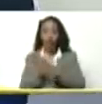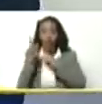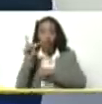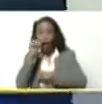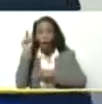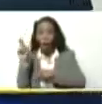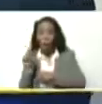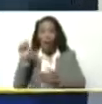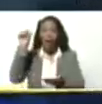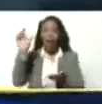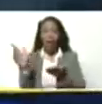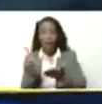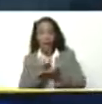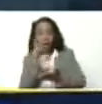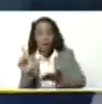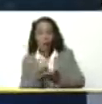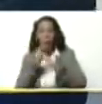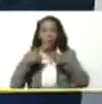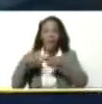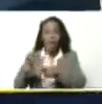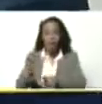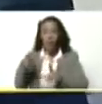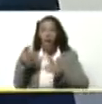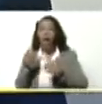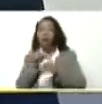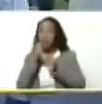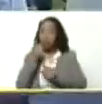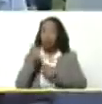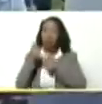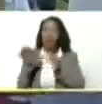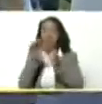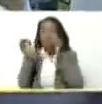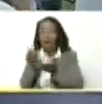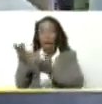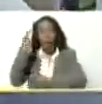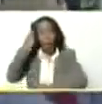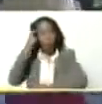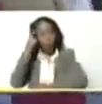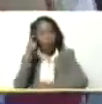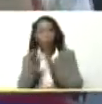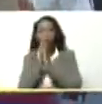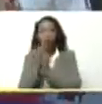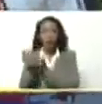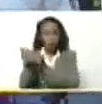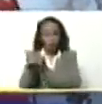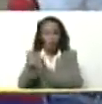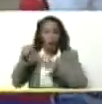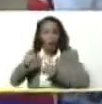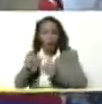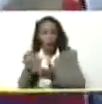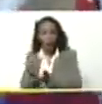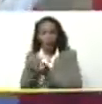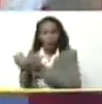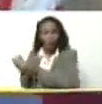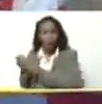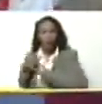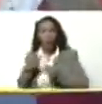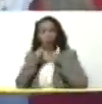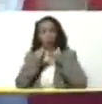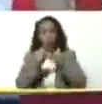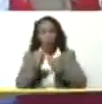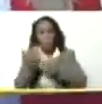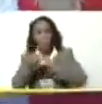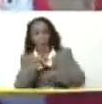Irán y esos tipos de cosas. Un buen regalo. De recuerdo, por favor, ayúdenme aquí. Continuamos, mira qué